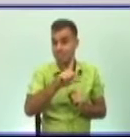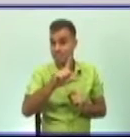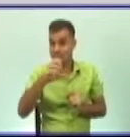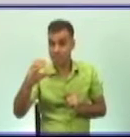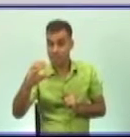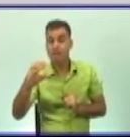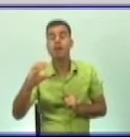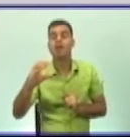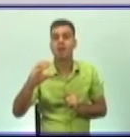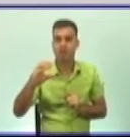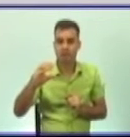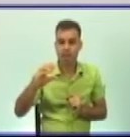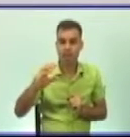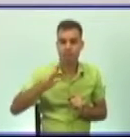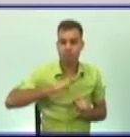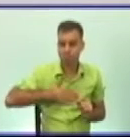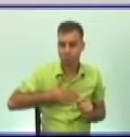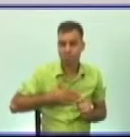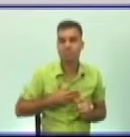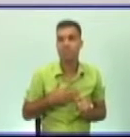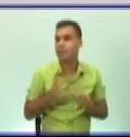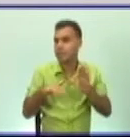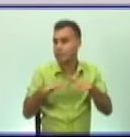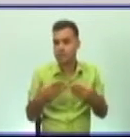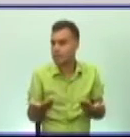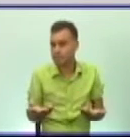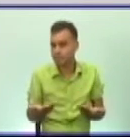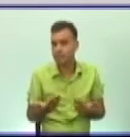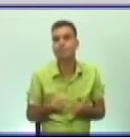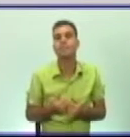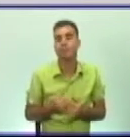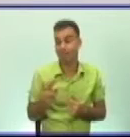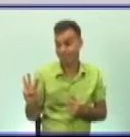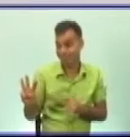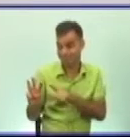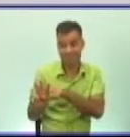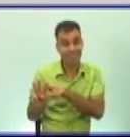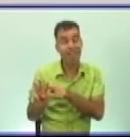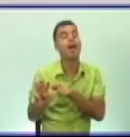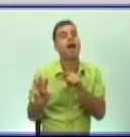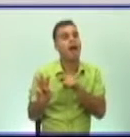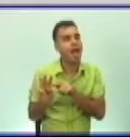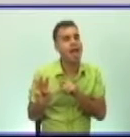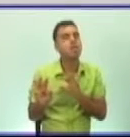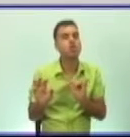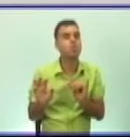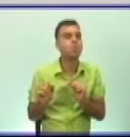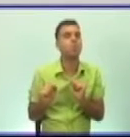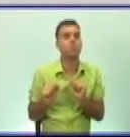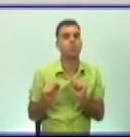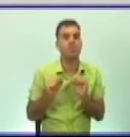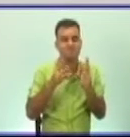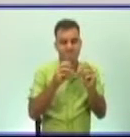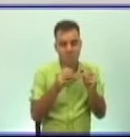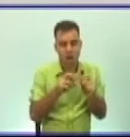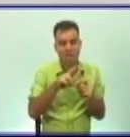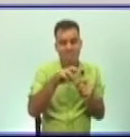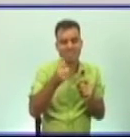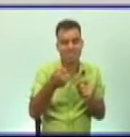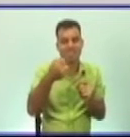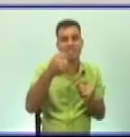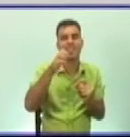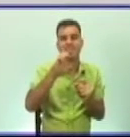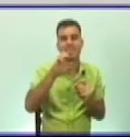frecuencia propia dependía exclusivamente de los valores de la reactancia. Y entonces estamos mirando que en este